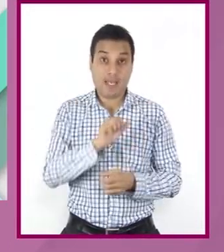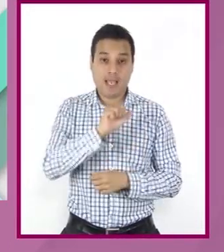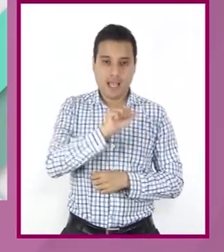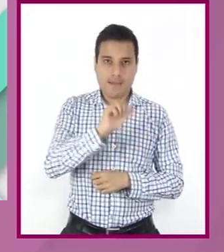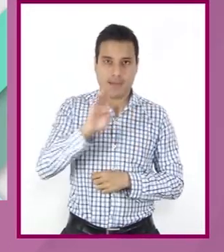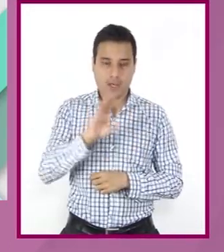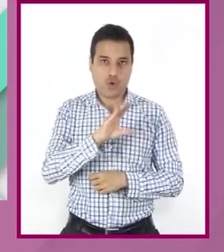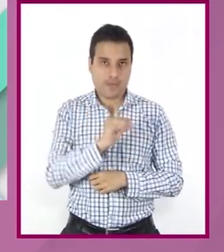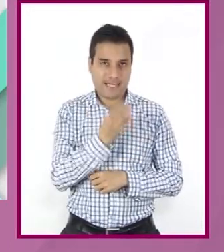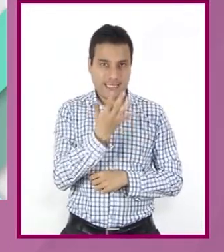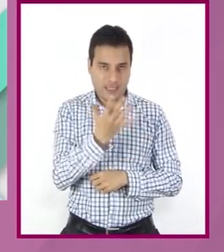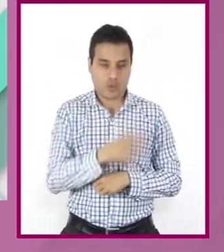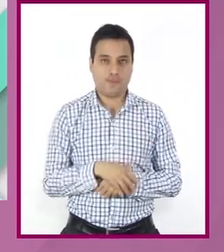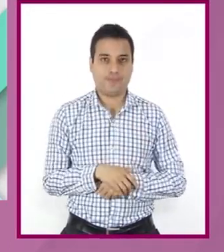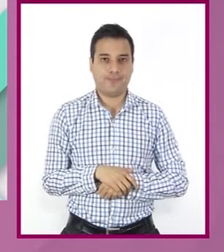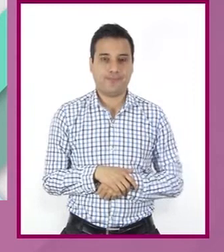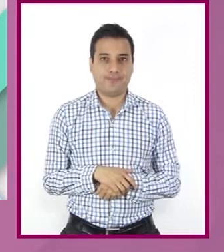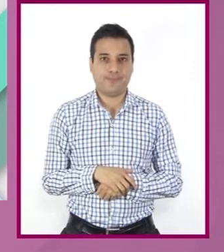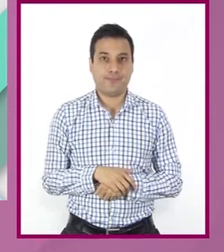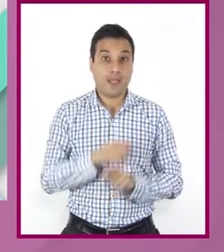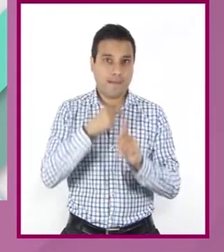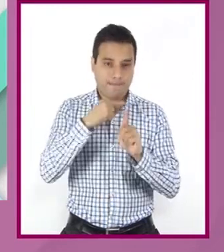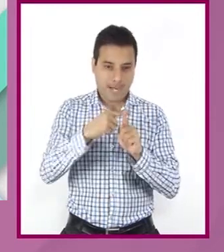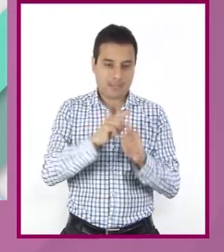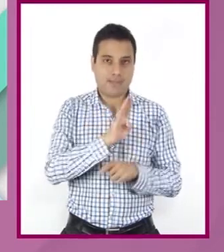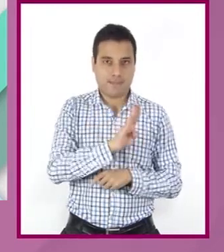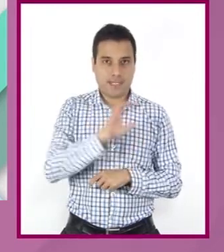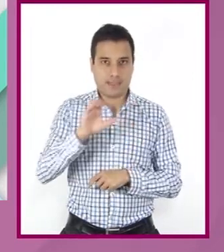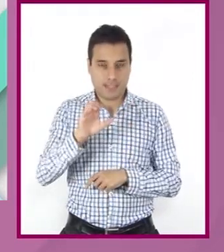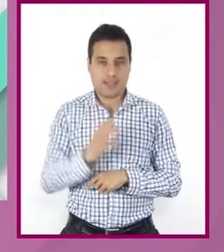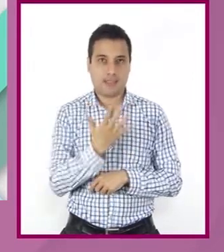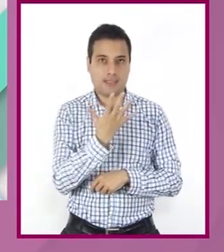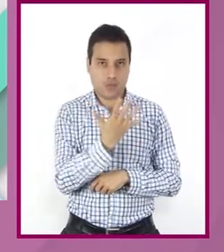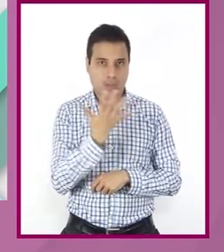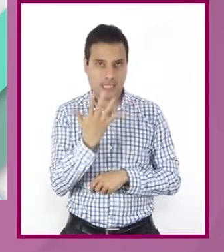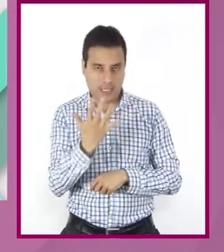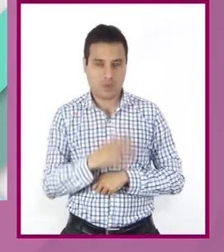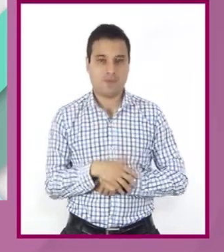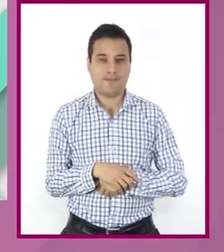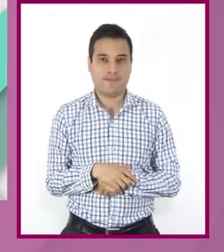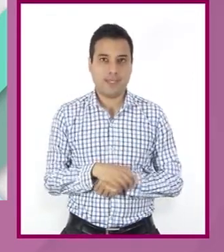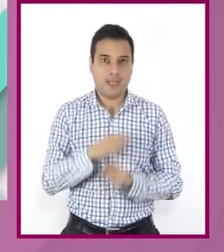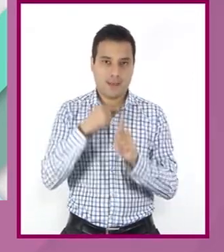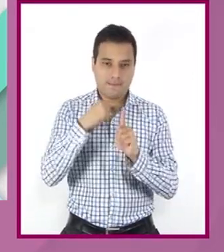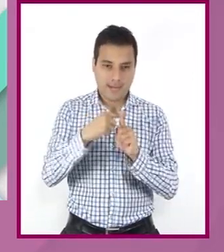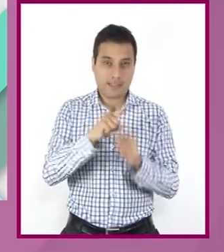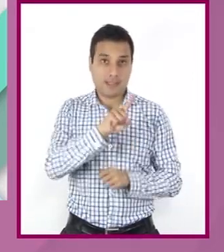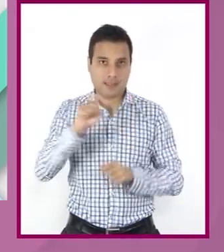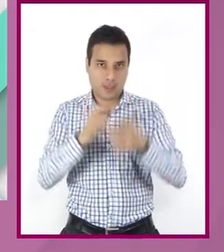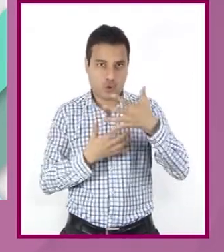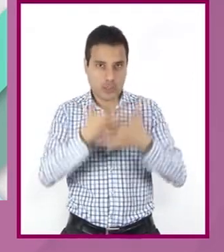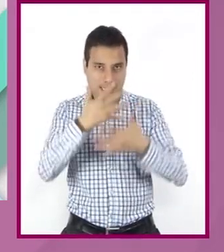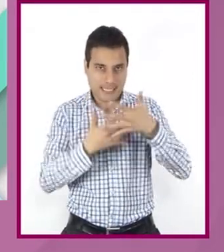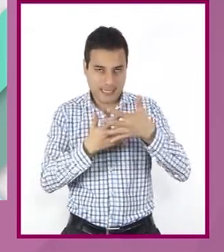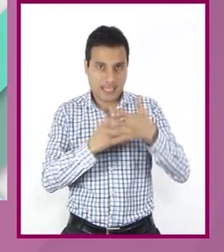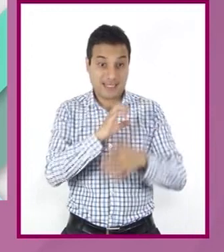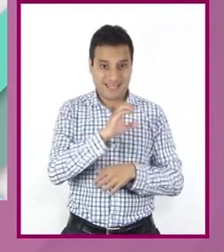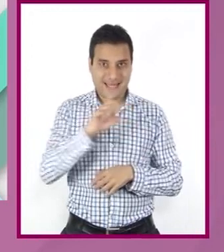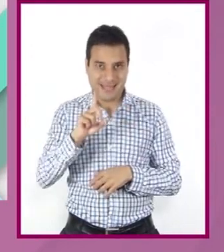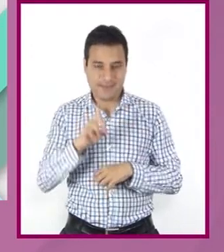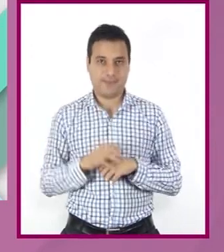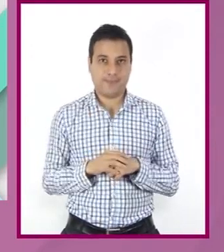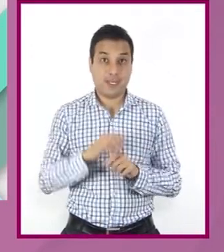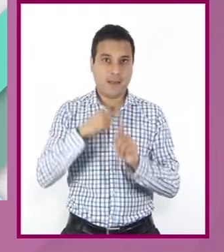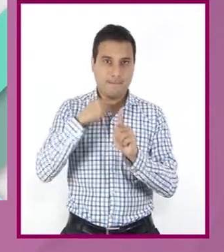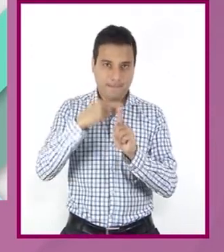mide 95 metros, más el segmento BC, que mide 55 metros, más 115 metros del segmento CD,